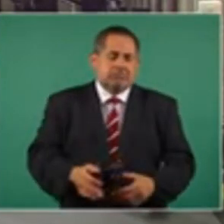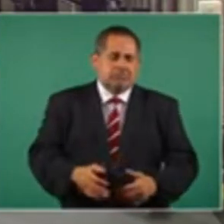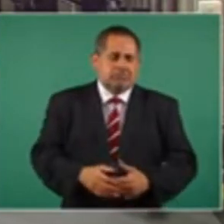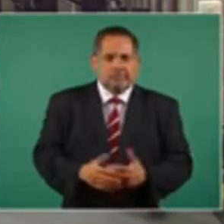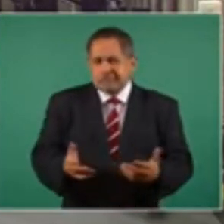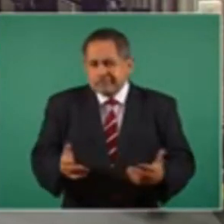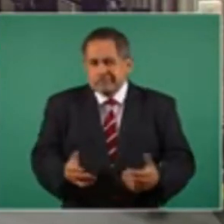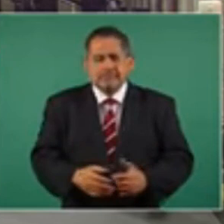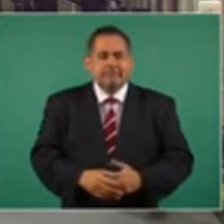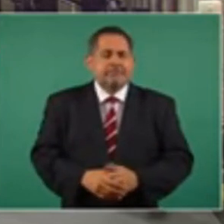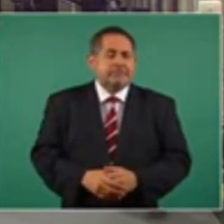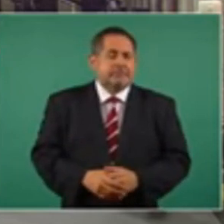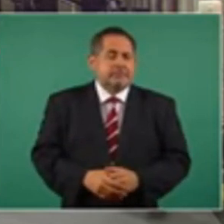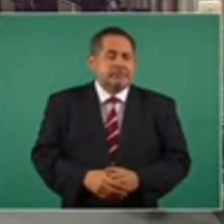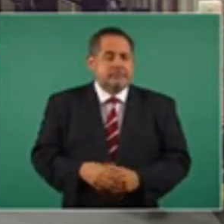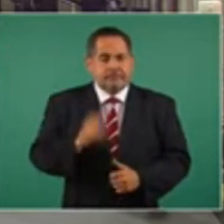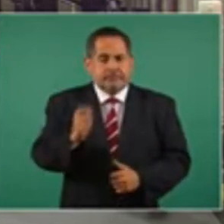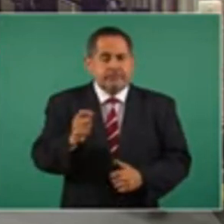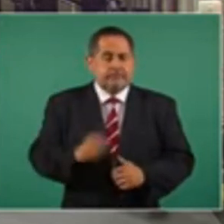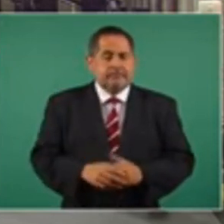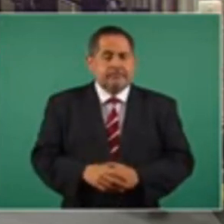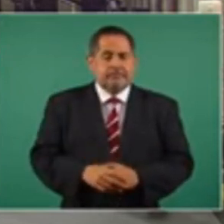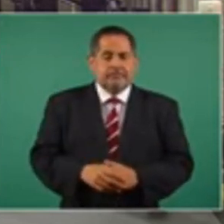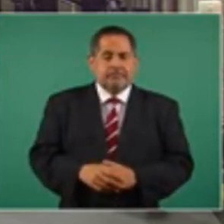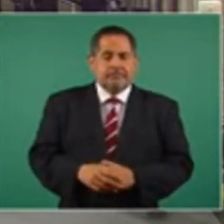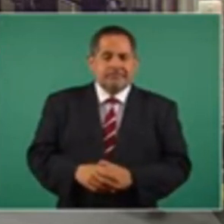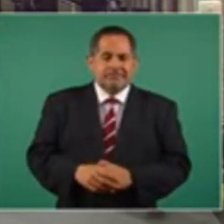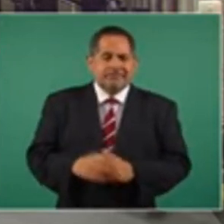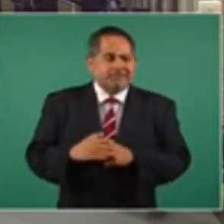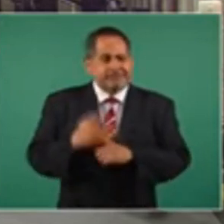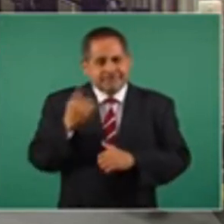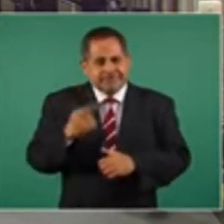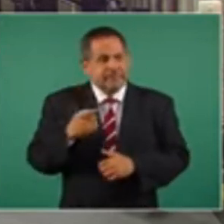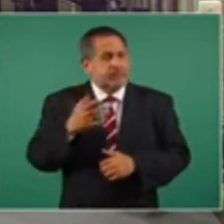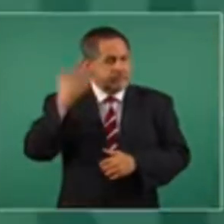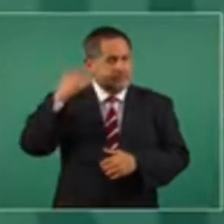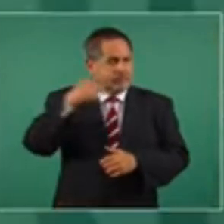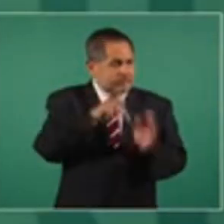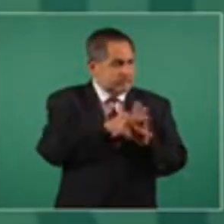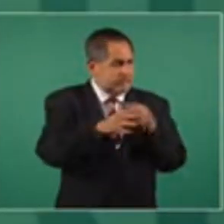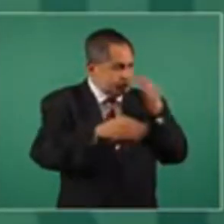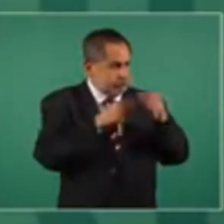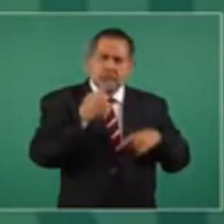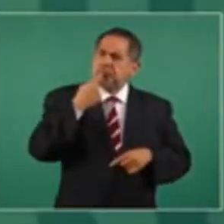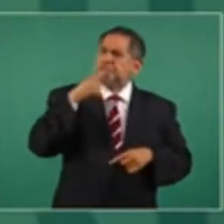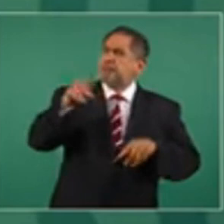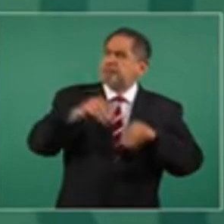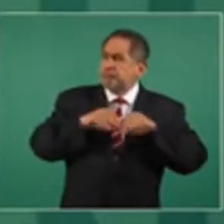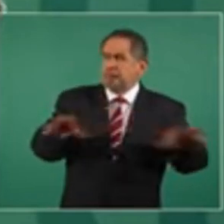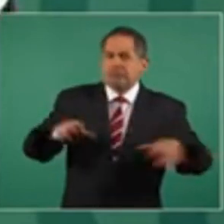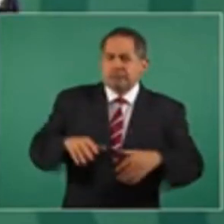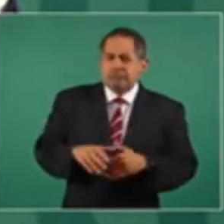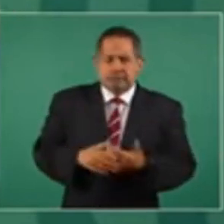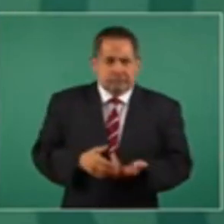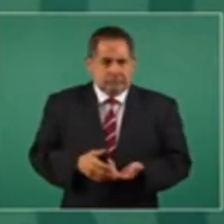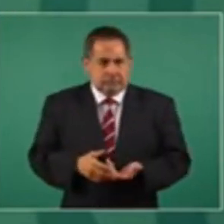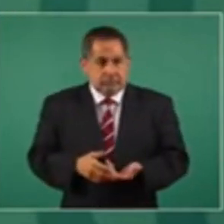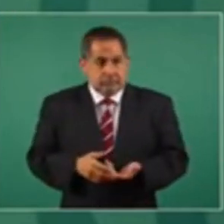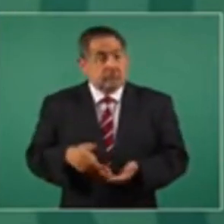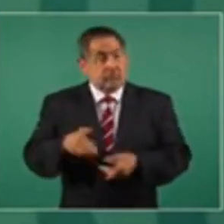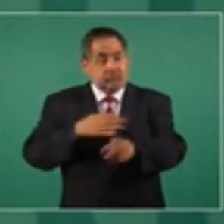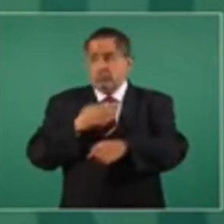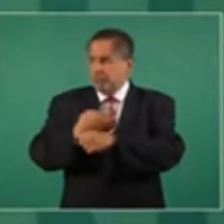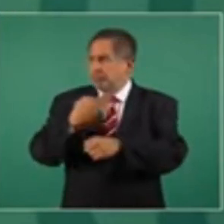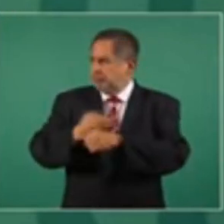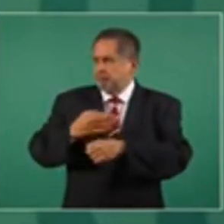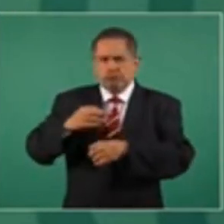O sea, entonces, ¿por qué eso no lo denunciaron? Y qué bueno que estamos tratando el tema,